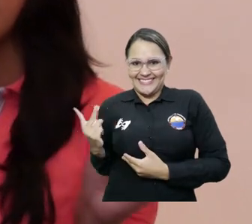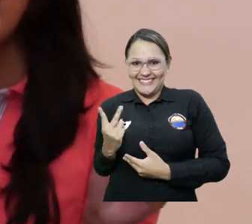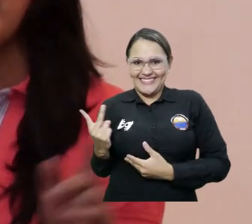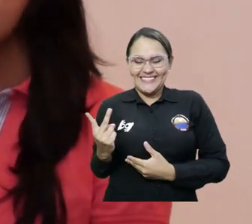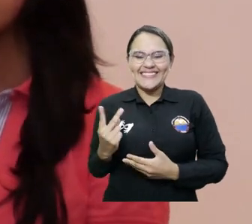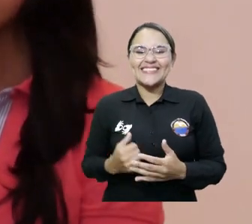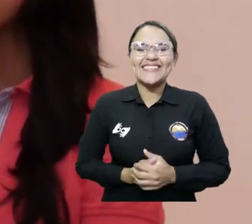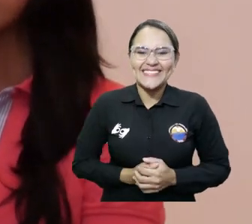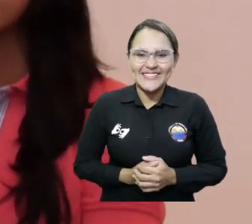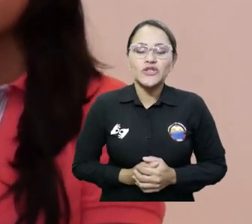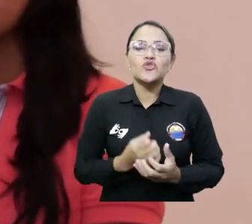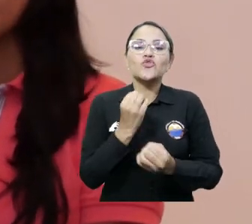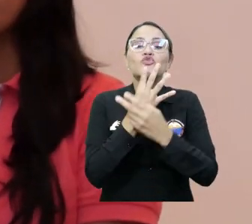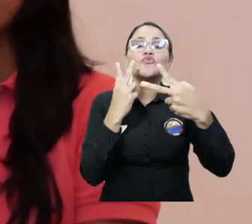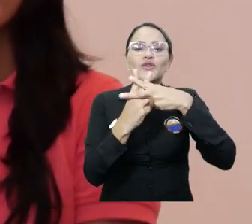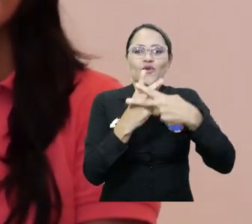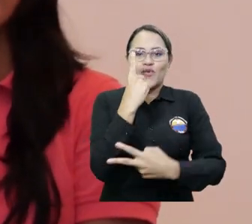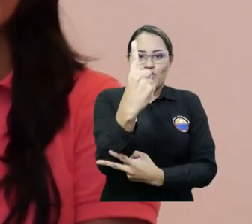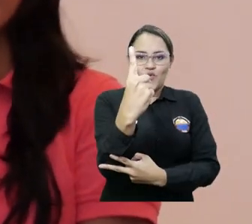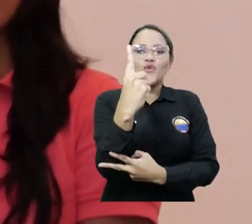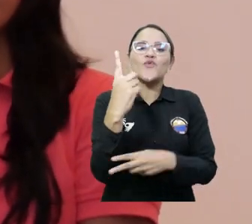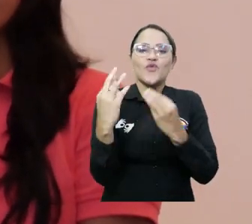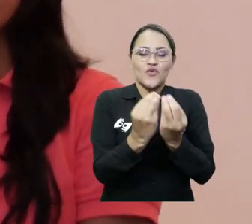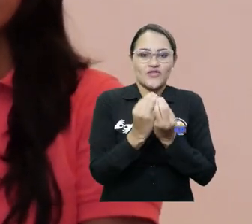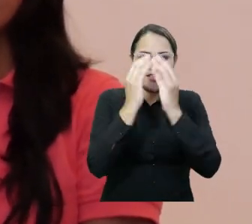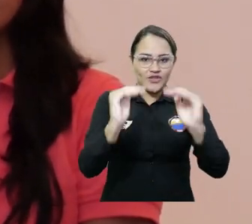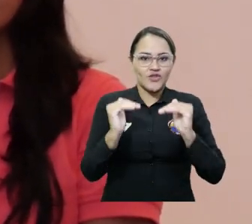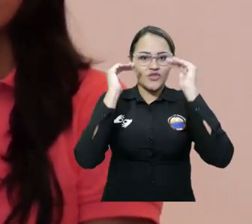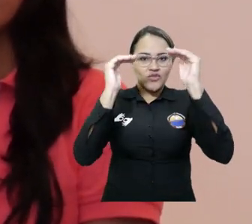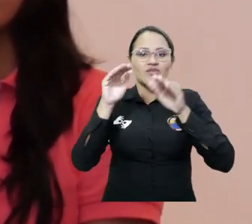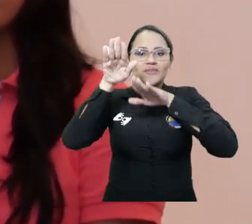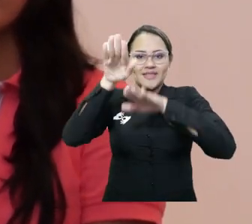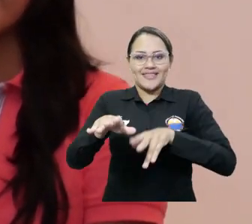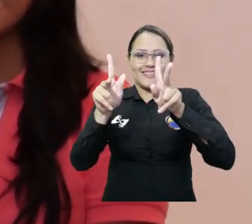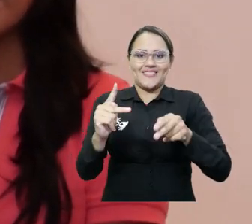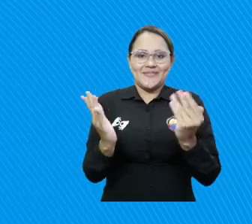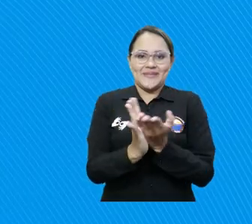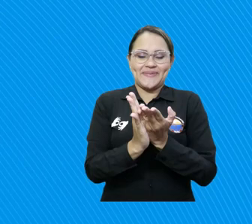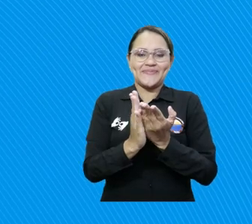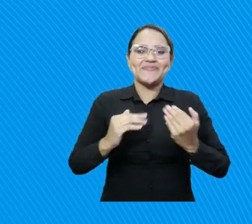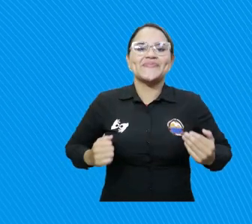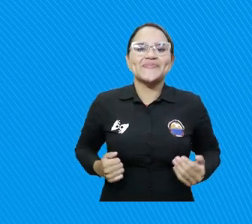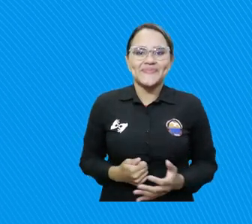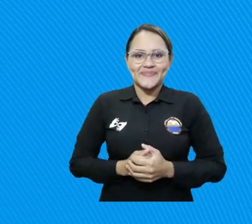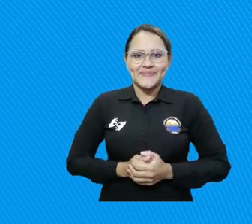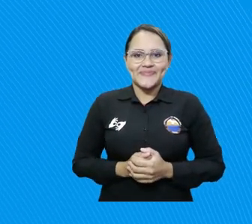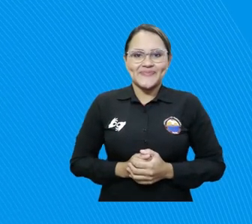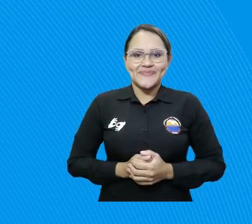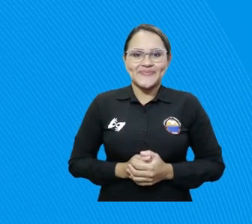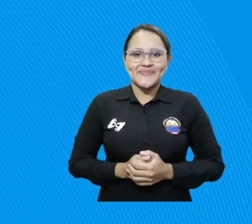y Angélica al número 1, al Consejo Superior, representante de los estudiantes.